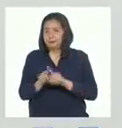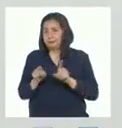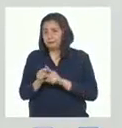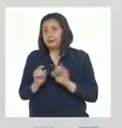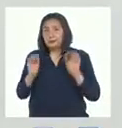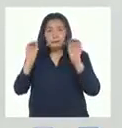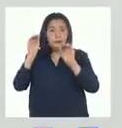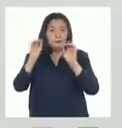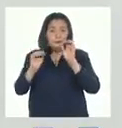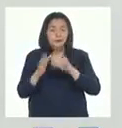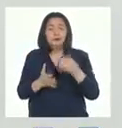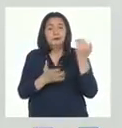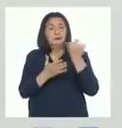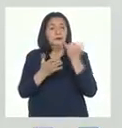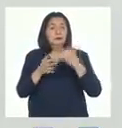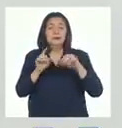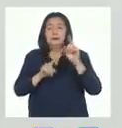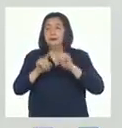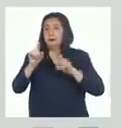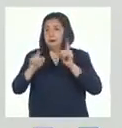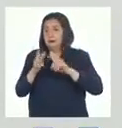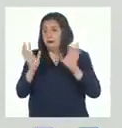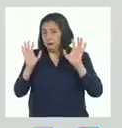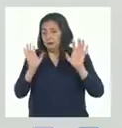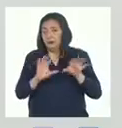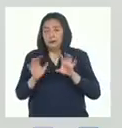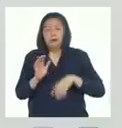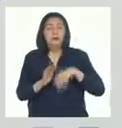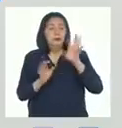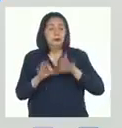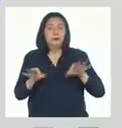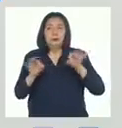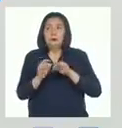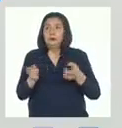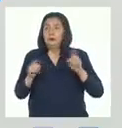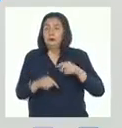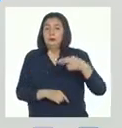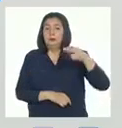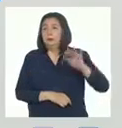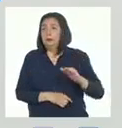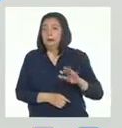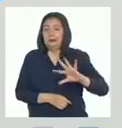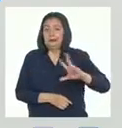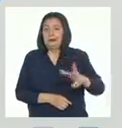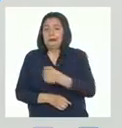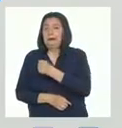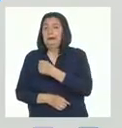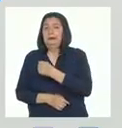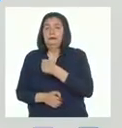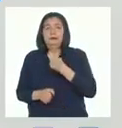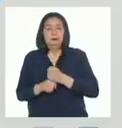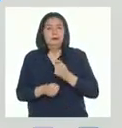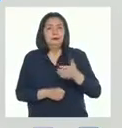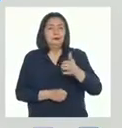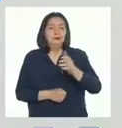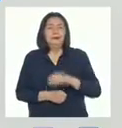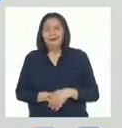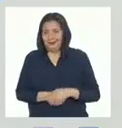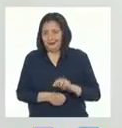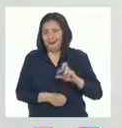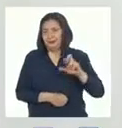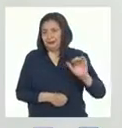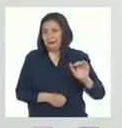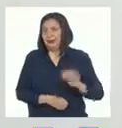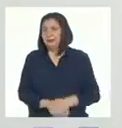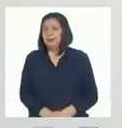le puedes agregar imágenes de algunos hechos relevantes, como cuando Humberto Grieve roba el trabajo sobre los peces de Paco